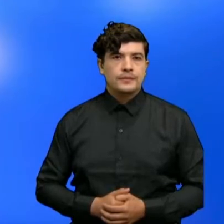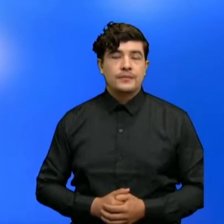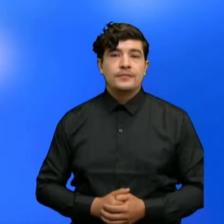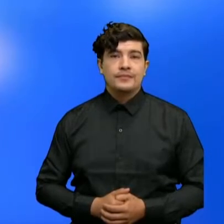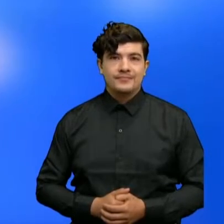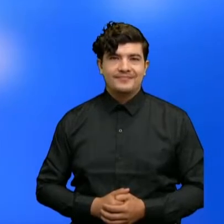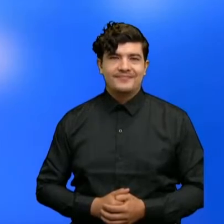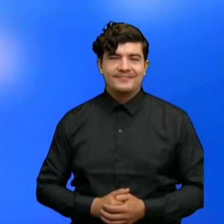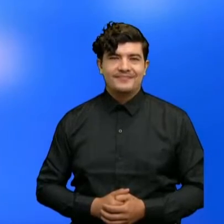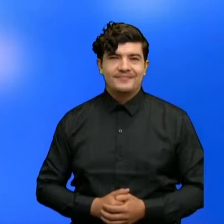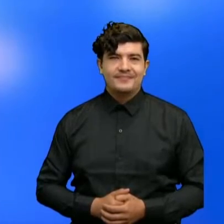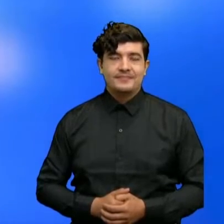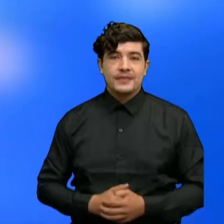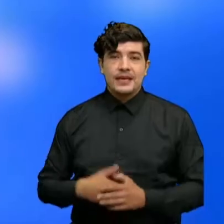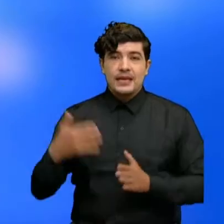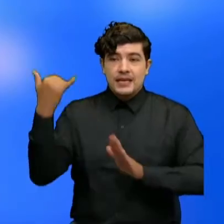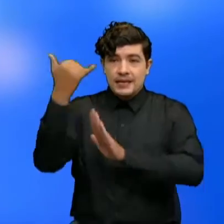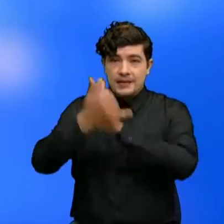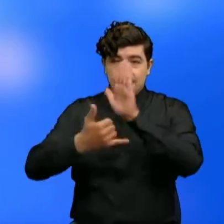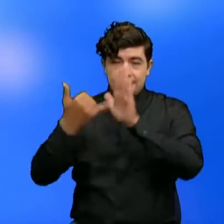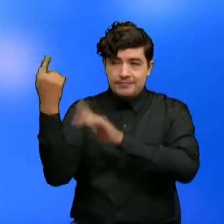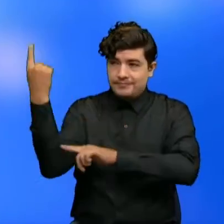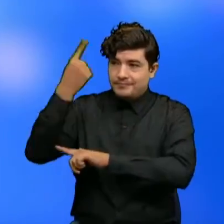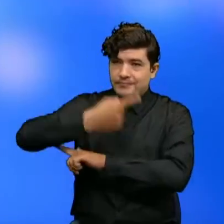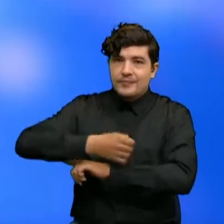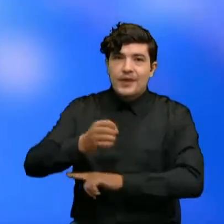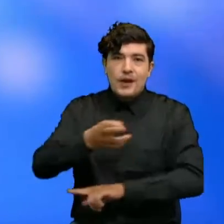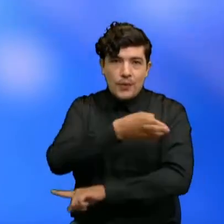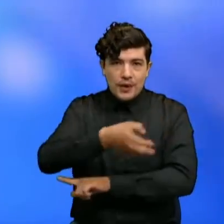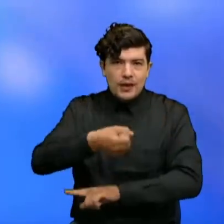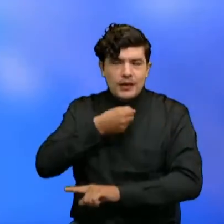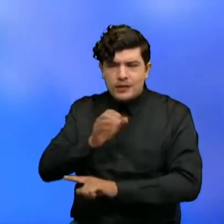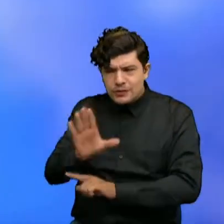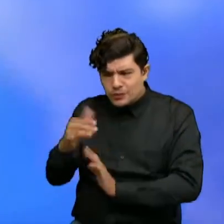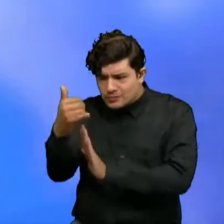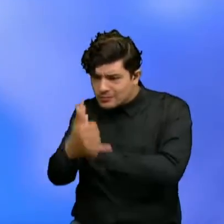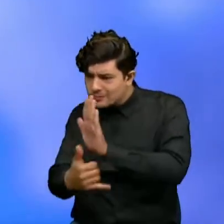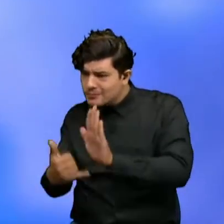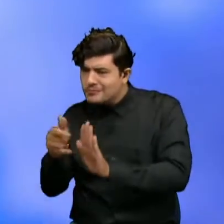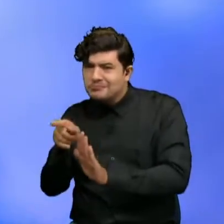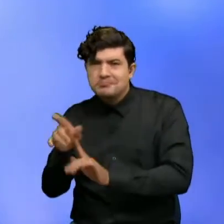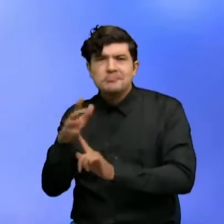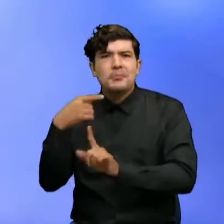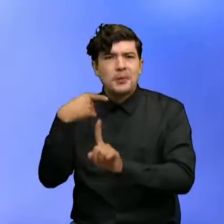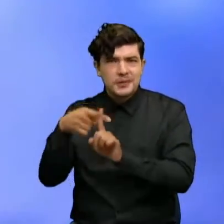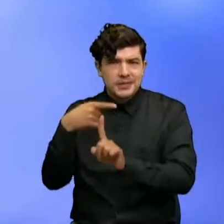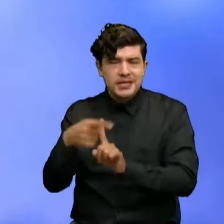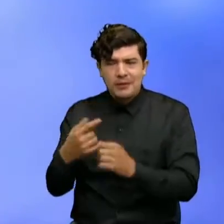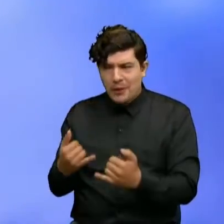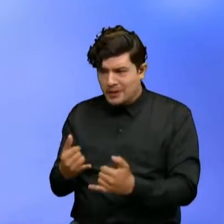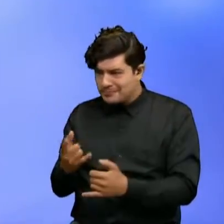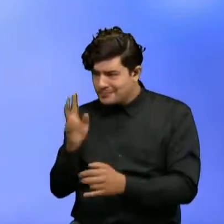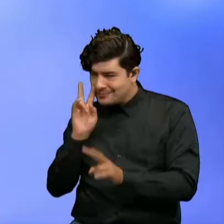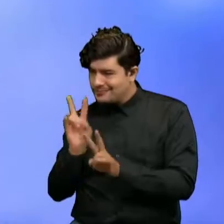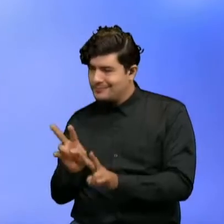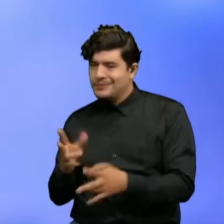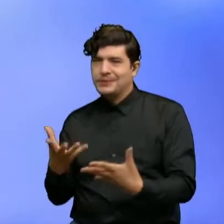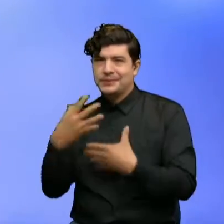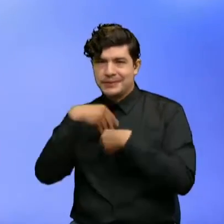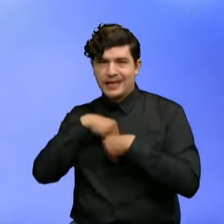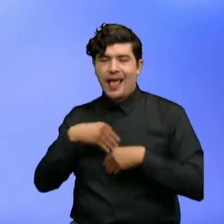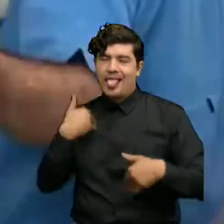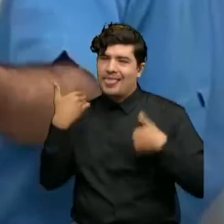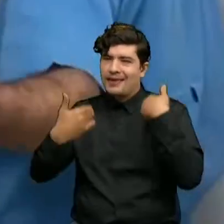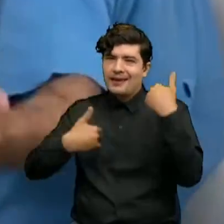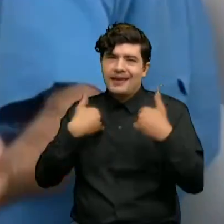Esta es la imagen del día en Oriente Noticias, una imagen positiva que nos llena de alegría en medio de la difícil situación. Un emotivo encuentro,